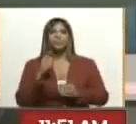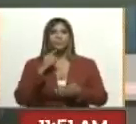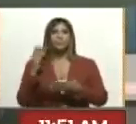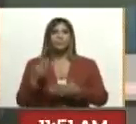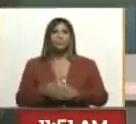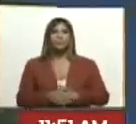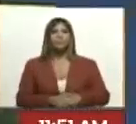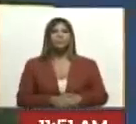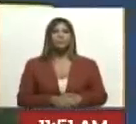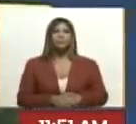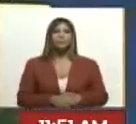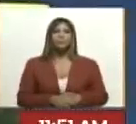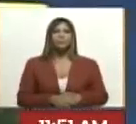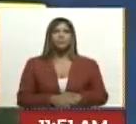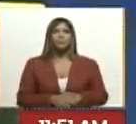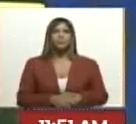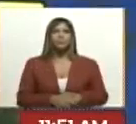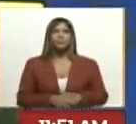Adelante.